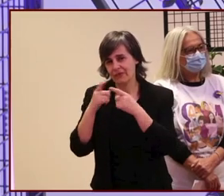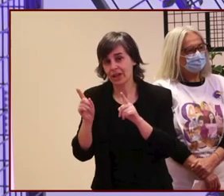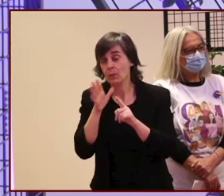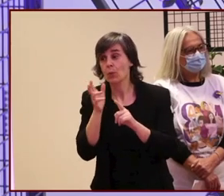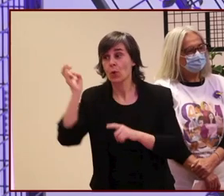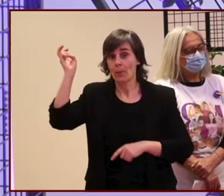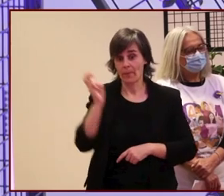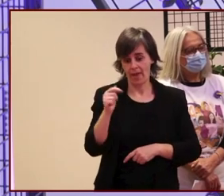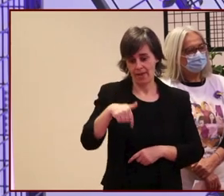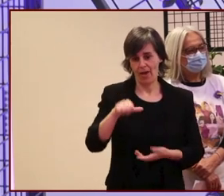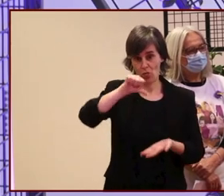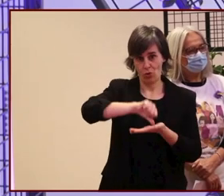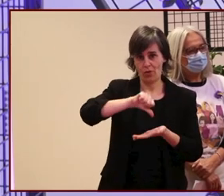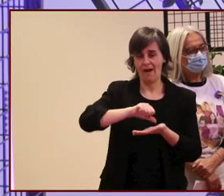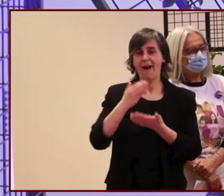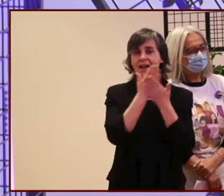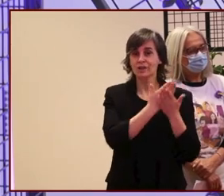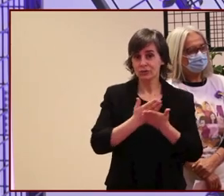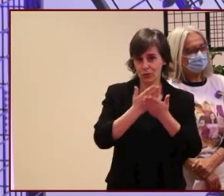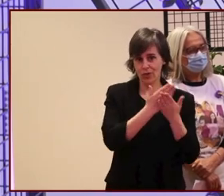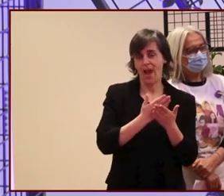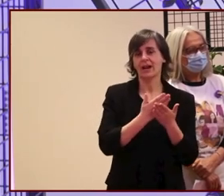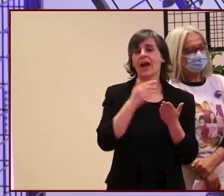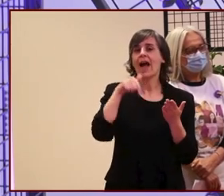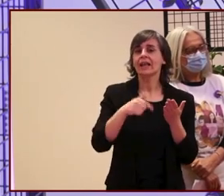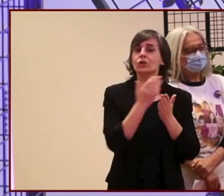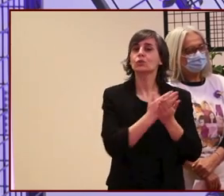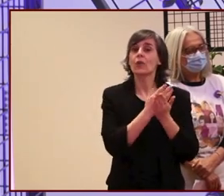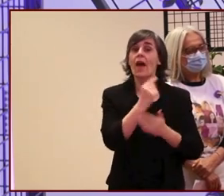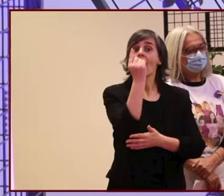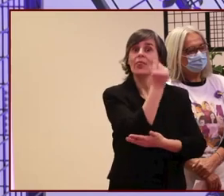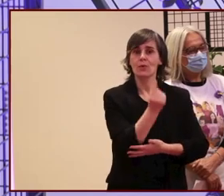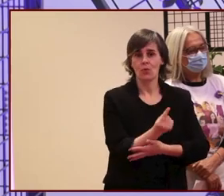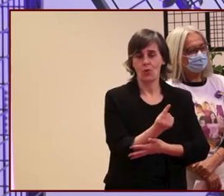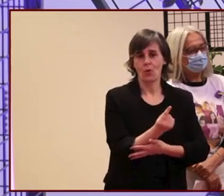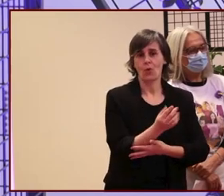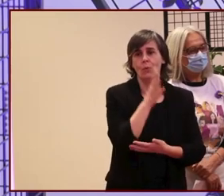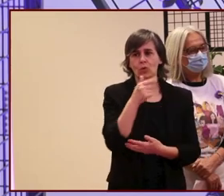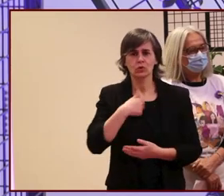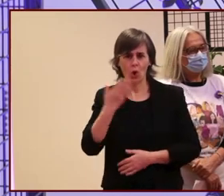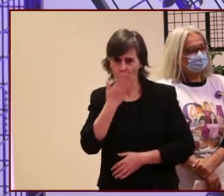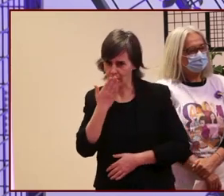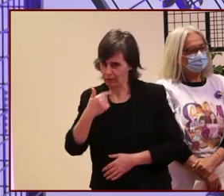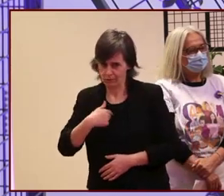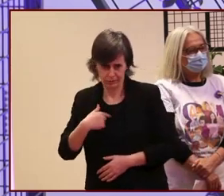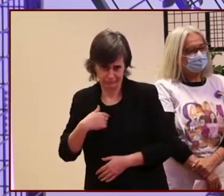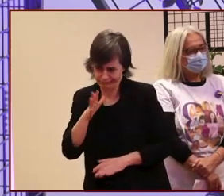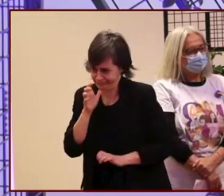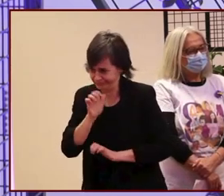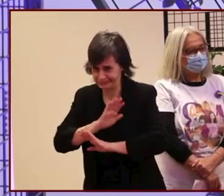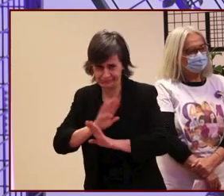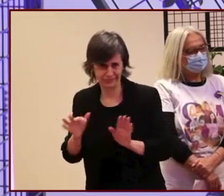ciudad de uso que lo único en una escuela no entendía nada pero